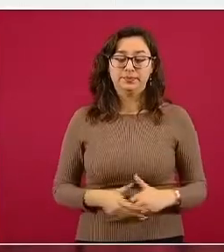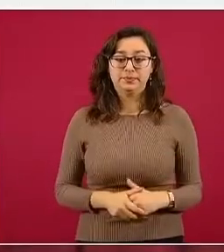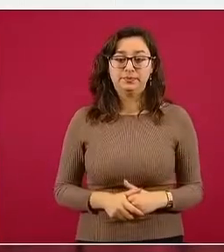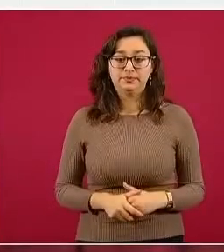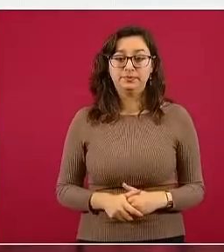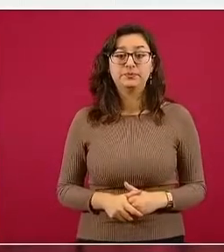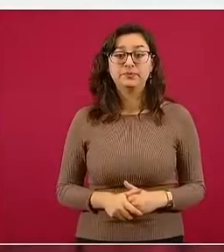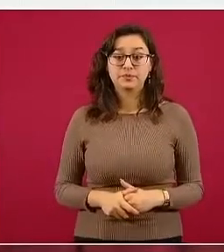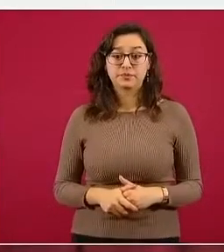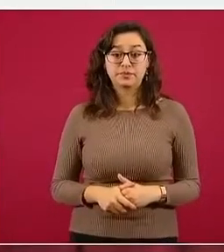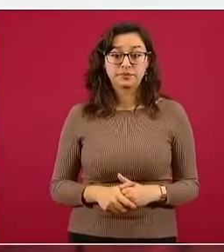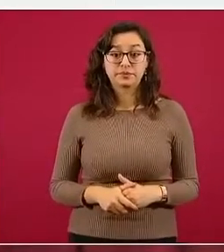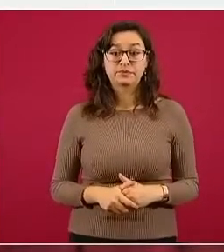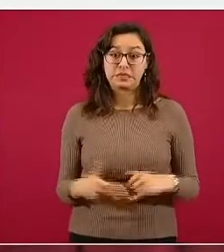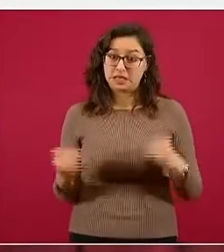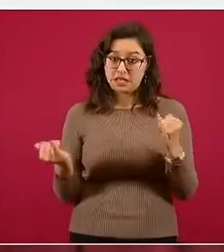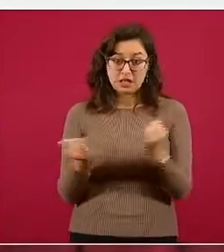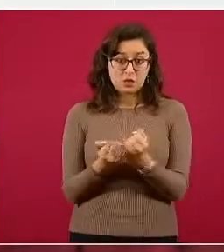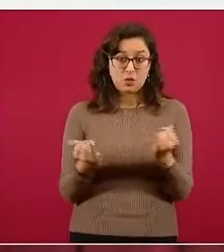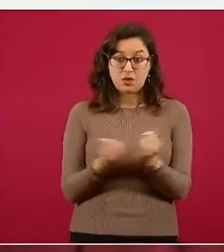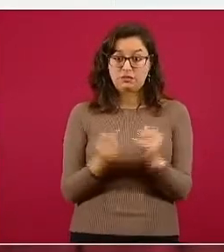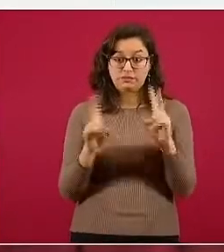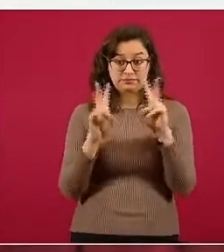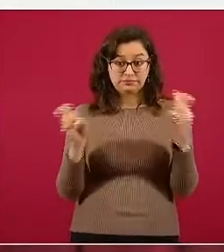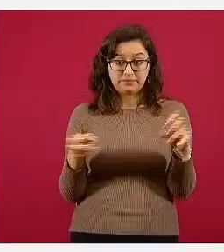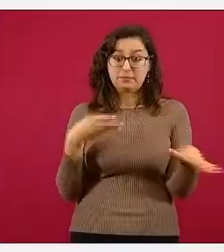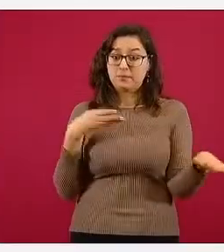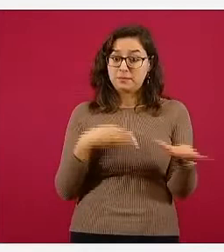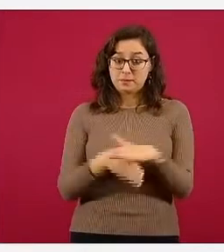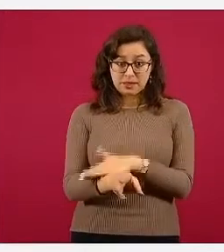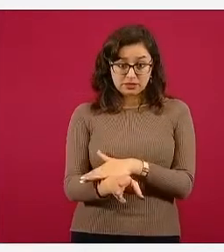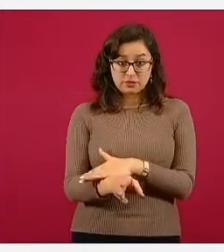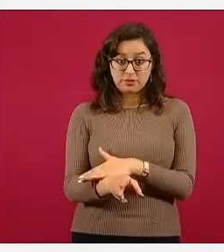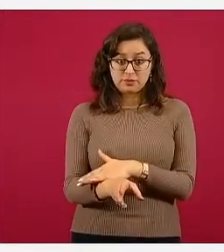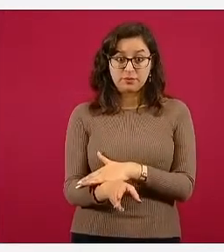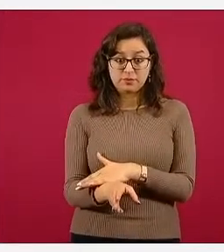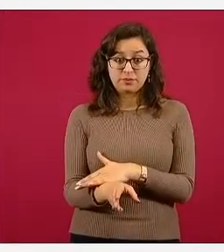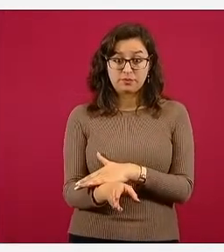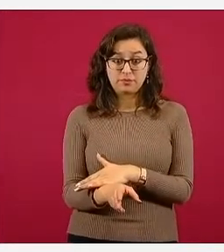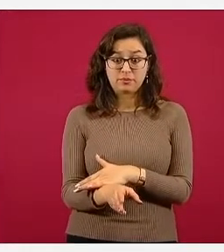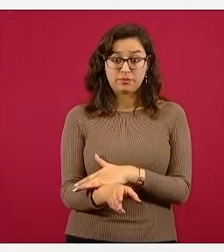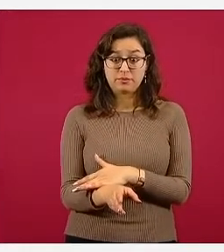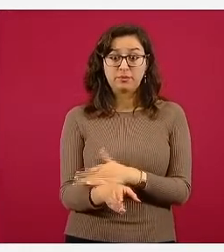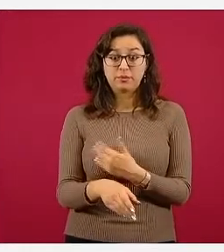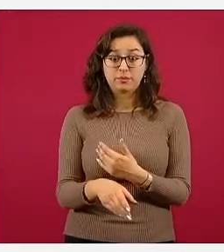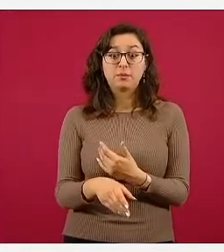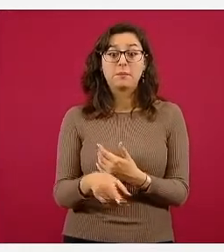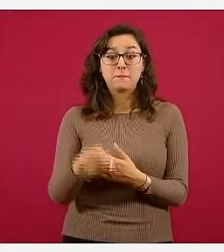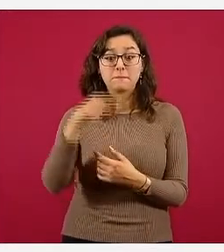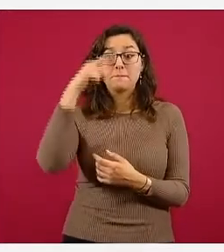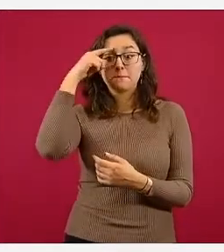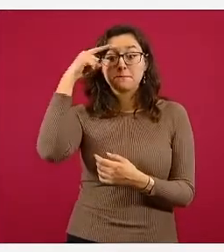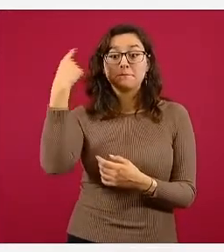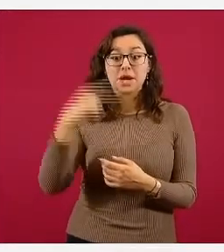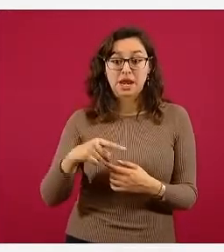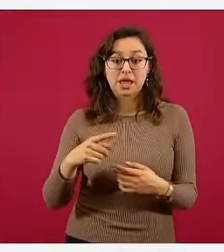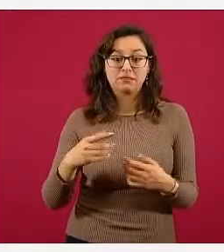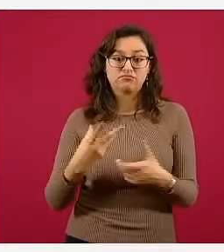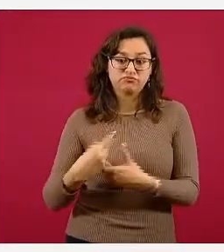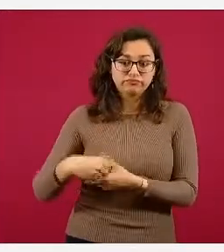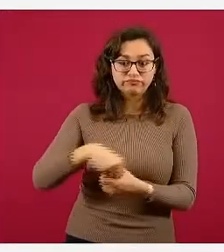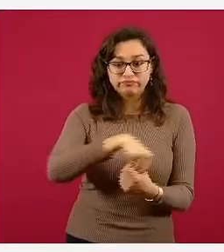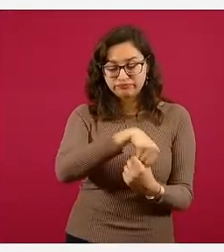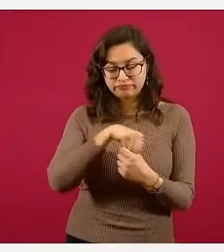Es lo mismo que hicimos en el caso del metro para tener un poco menos de aglomeraciones